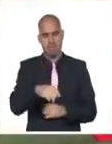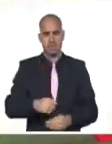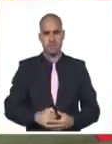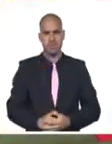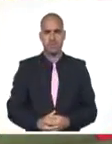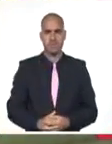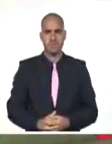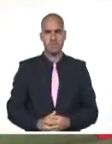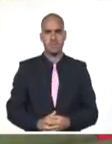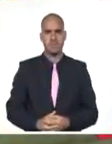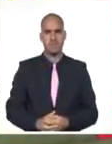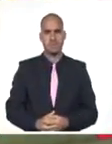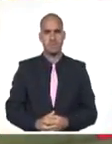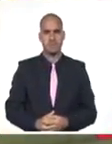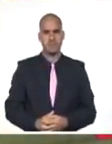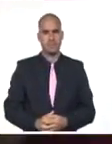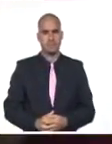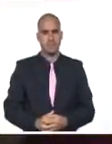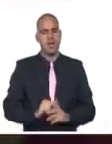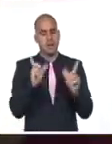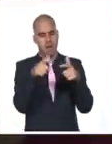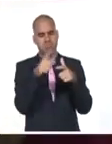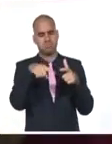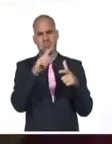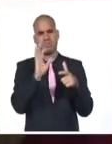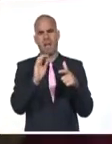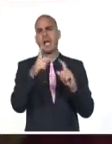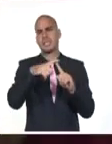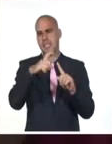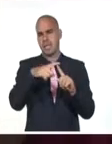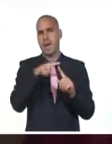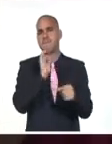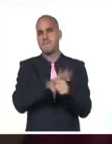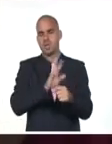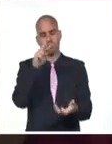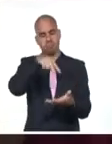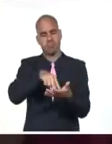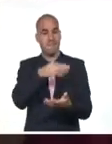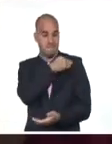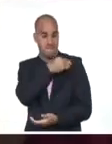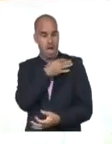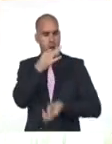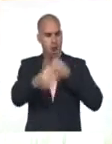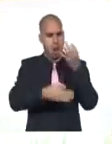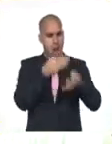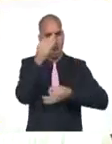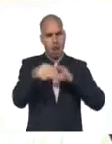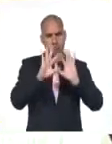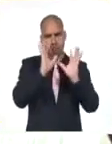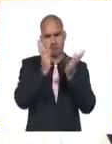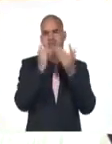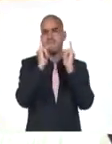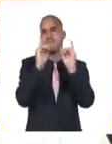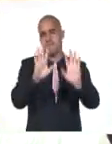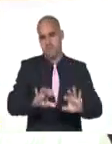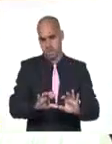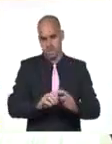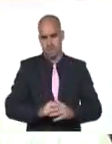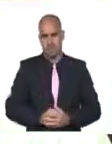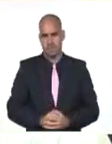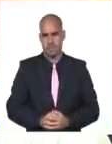El Pleno del Consejo Nacional de la CTC inició con una rendición de cuentas de las Fuerzas Armadas Revolucionarias a los trabajadores del